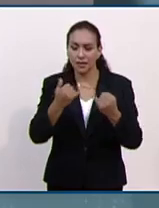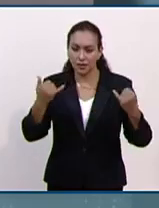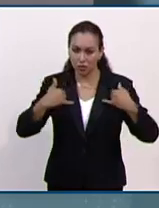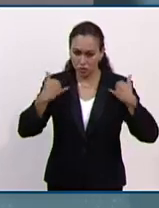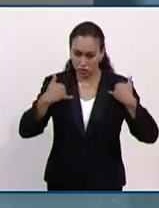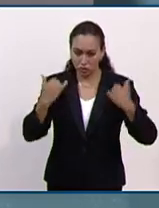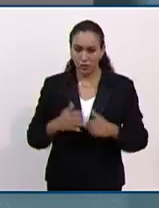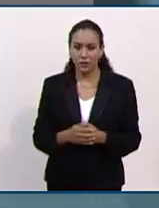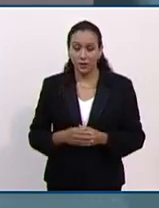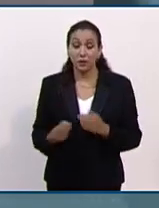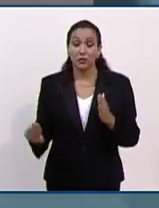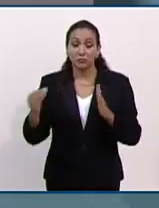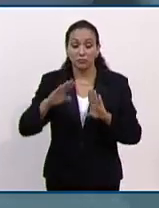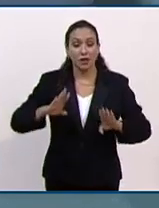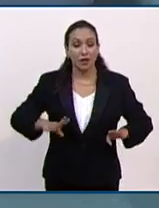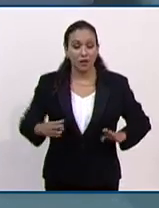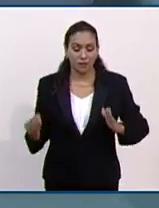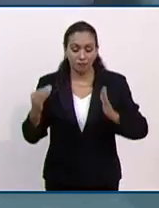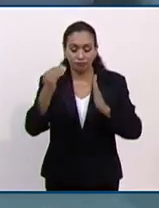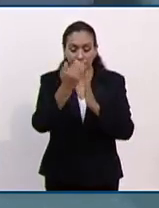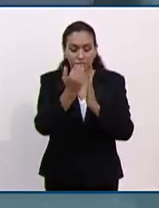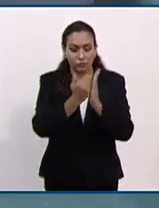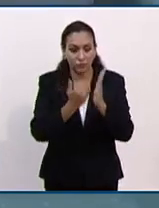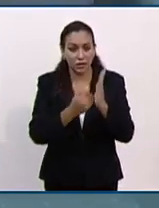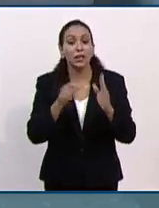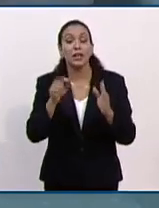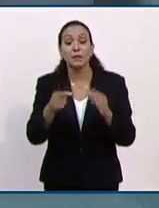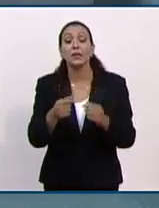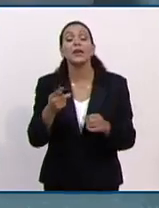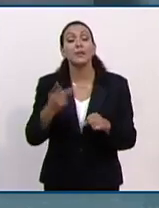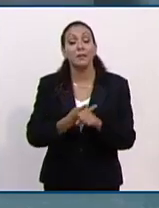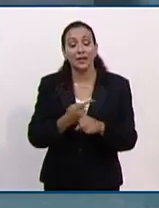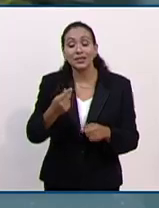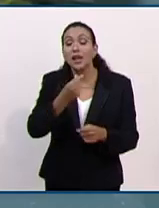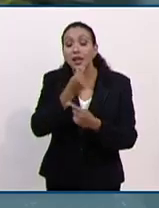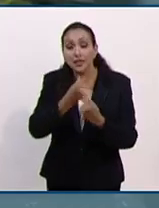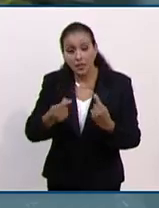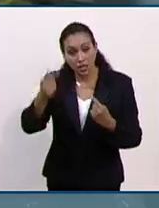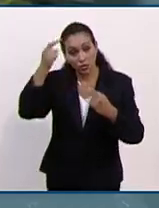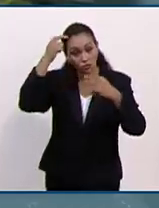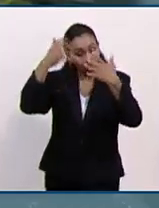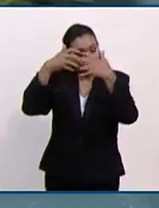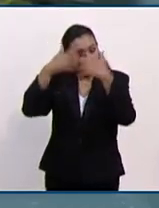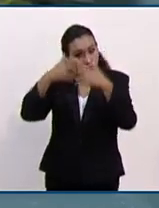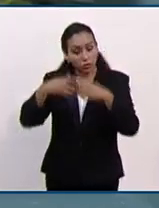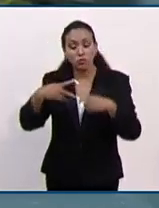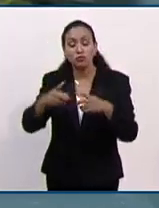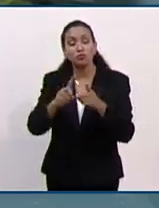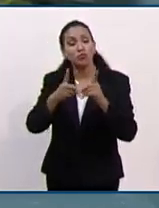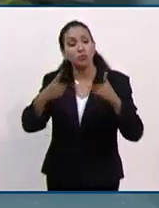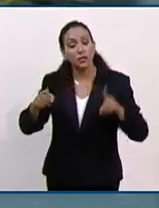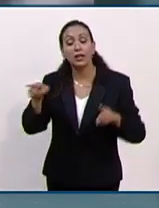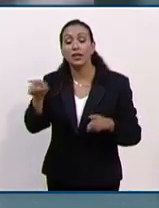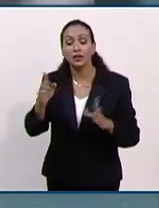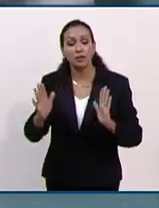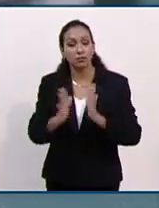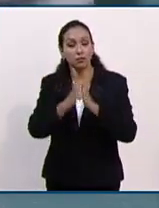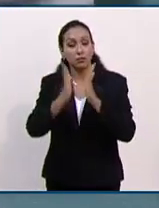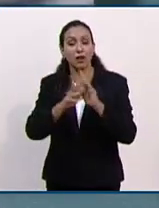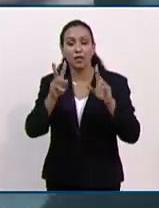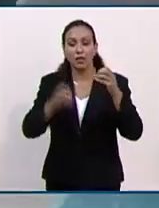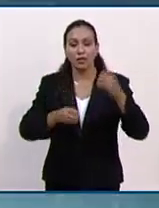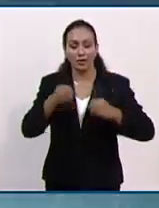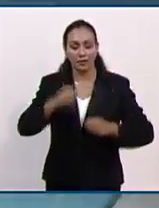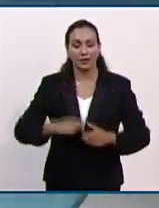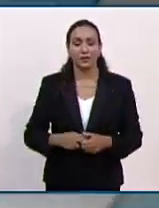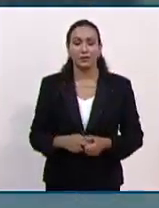se abordaron las características cognitivas y neurológicas más relevantes con relación a su participación en procesos judiciales.